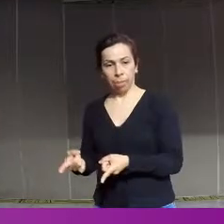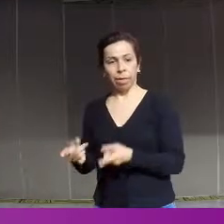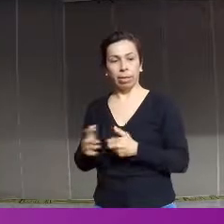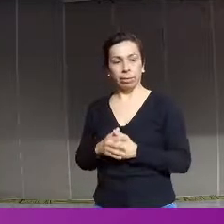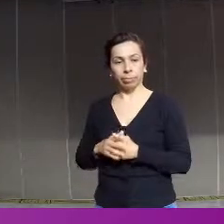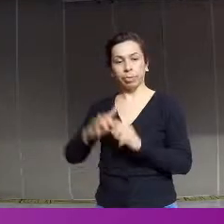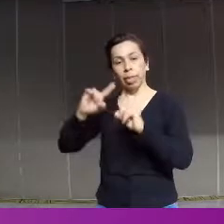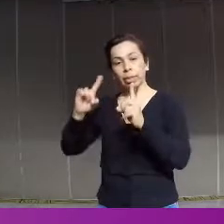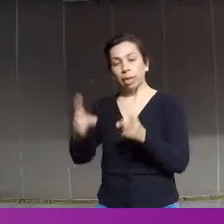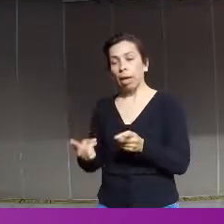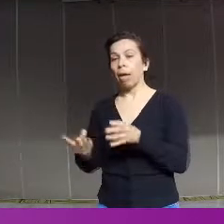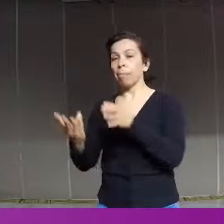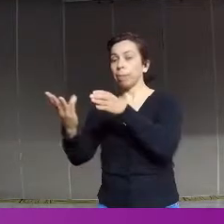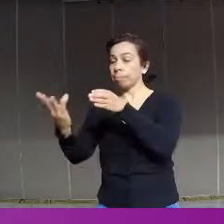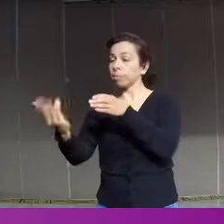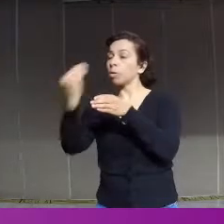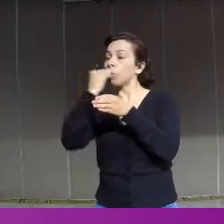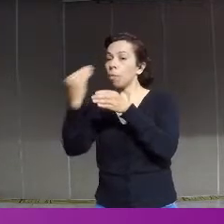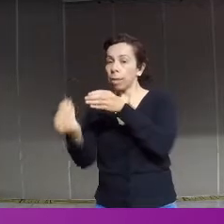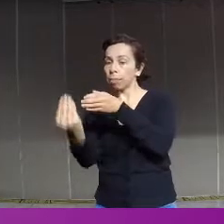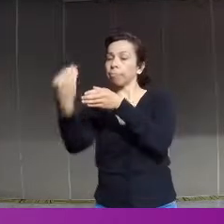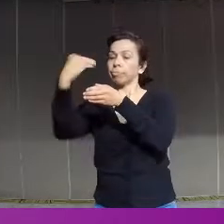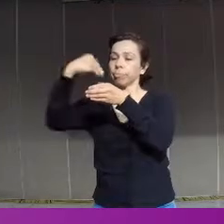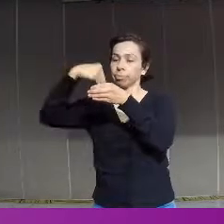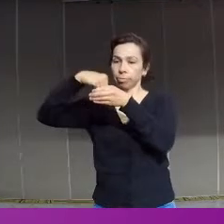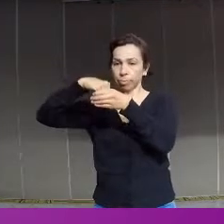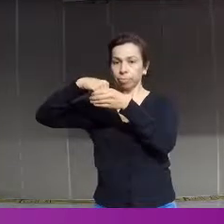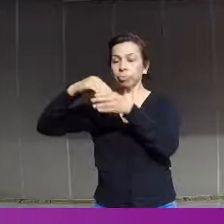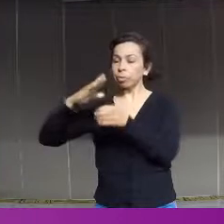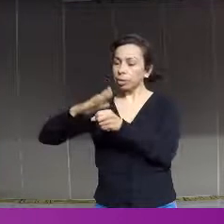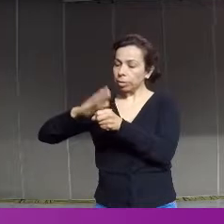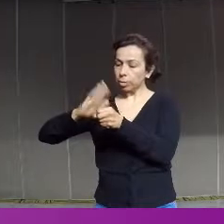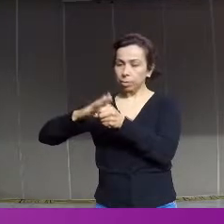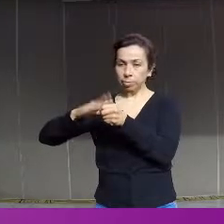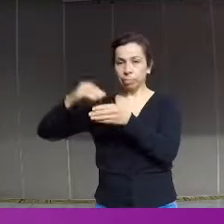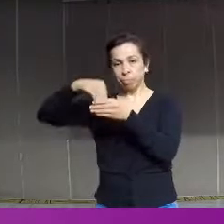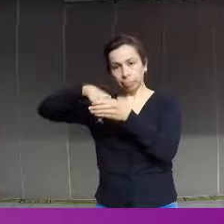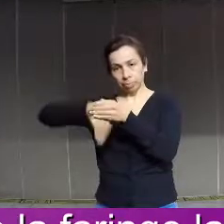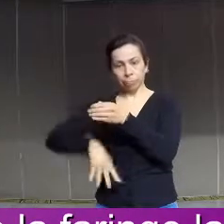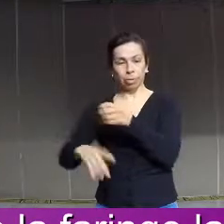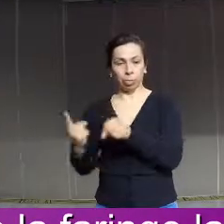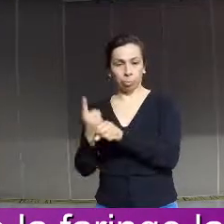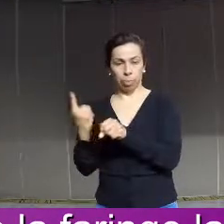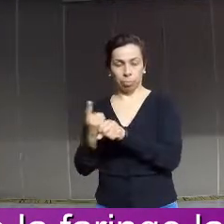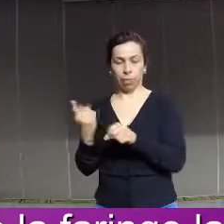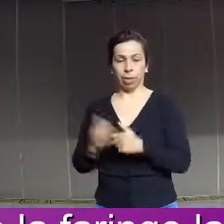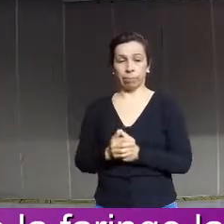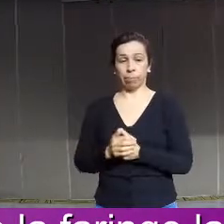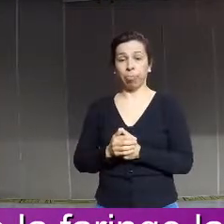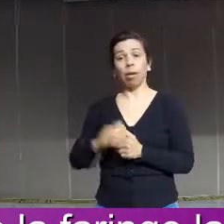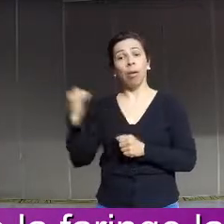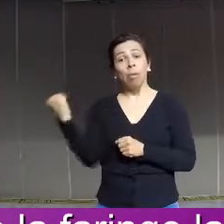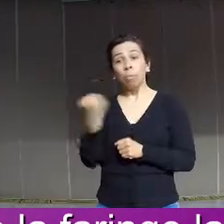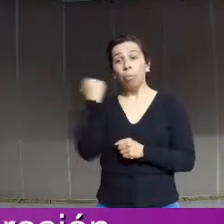la presión necesaria para iniciar el disparo del glutorio. Por eso ayer dijimos que eran importantes las maniobras, porque